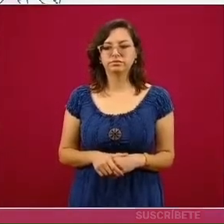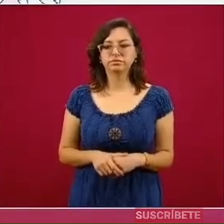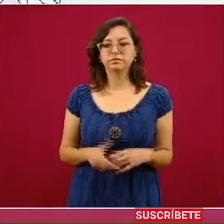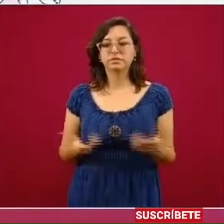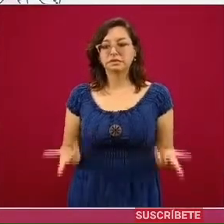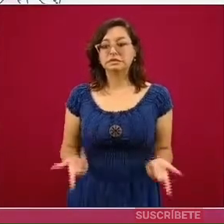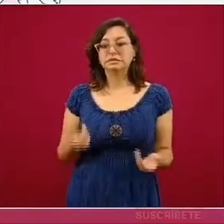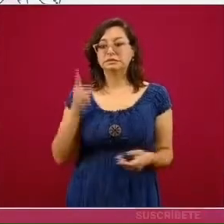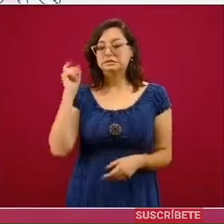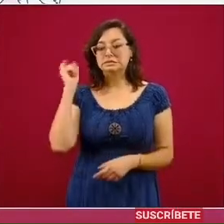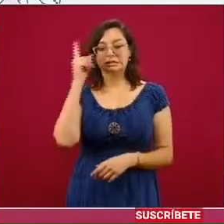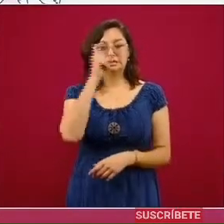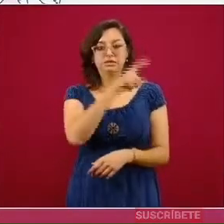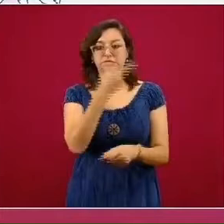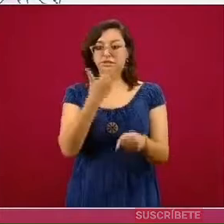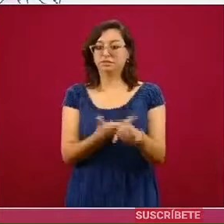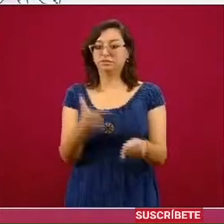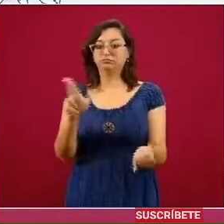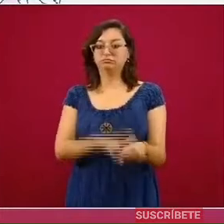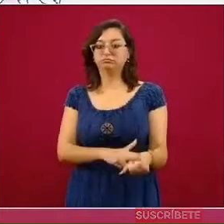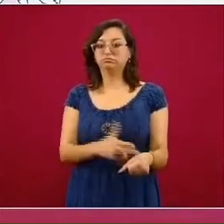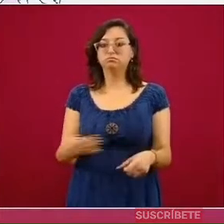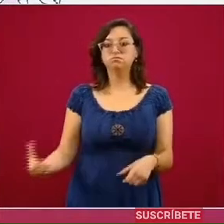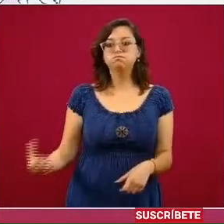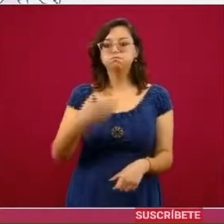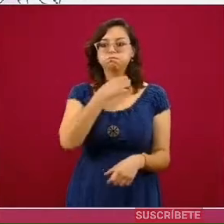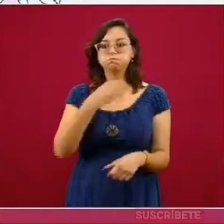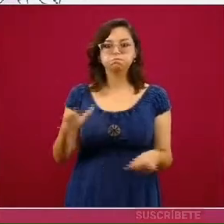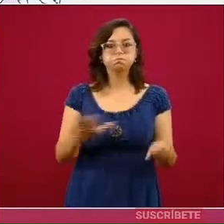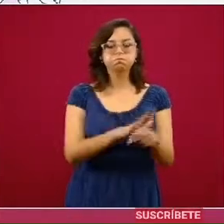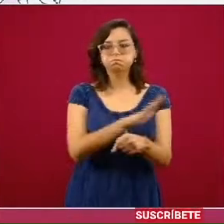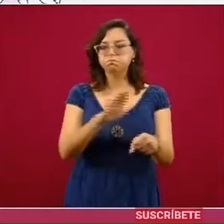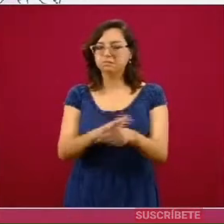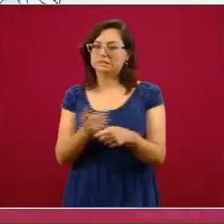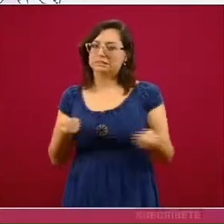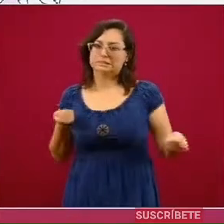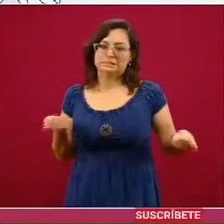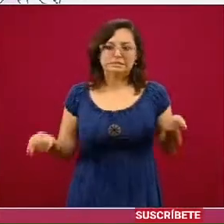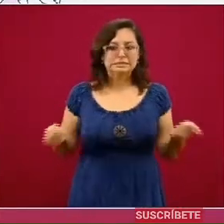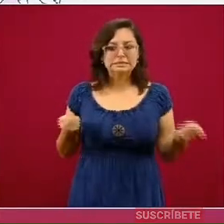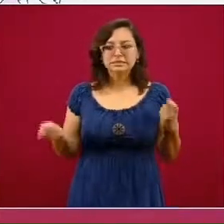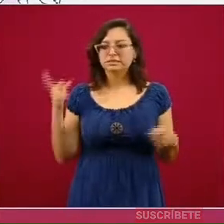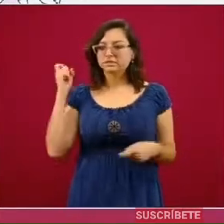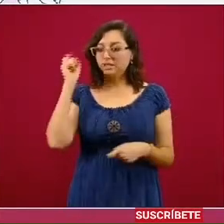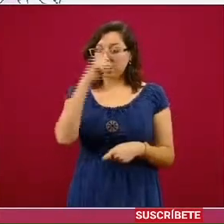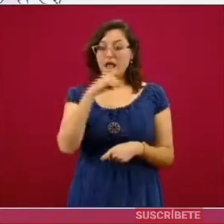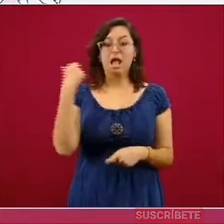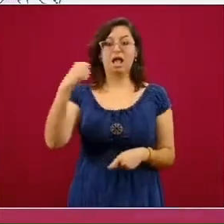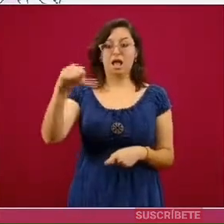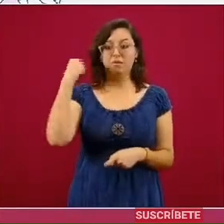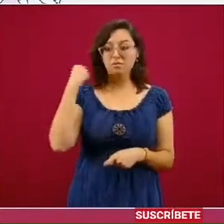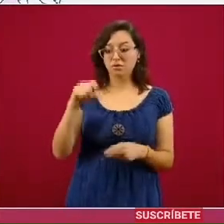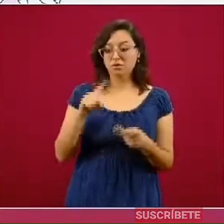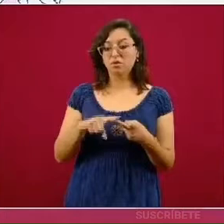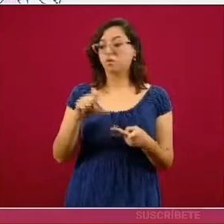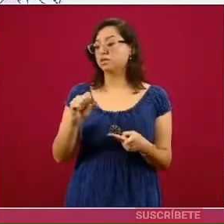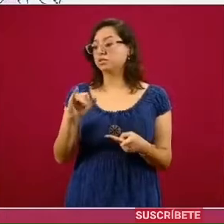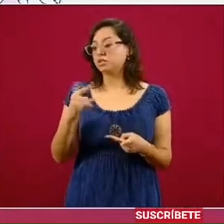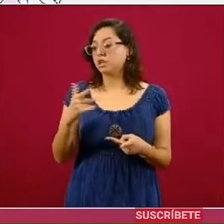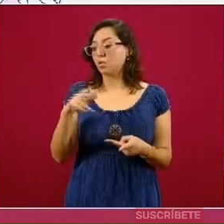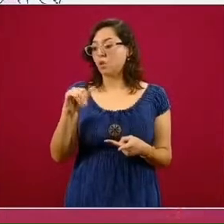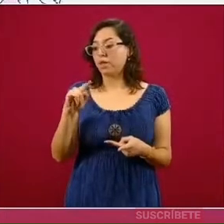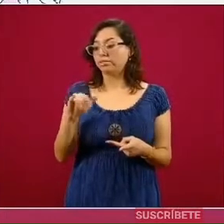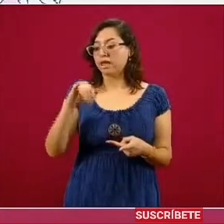no se saturen los hospitales. Nos pasó en Acapulco, nos ha pasado en Zihuatanejo, y aquí lo que es muy importante es que se